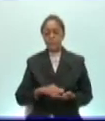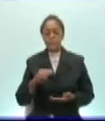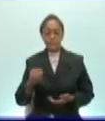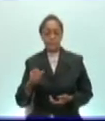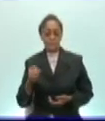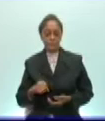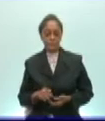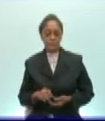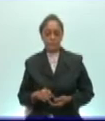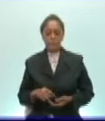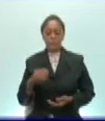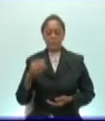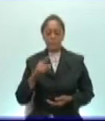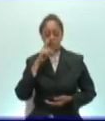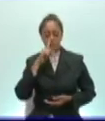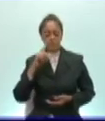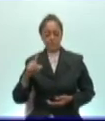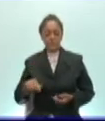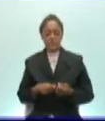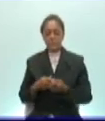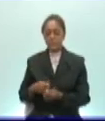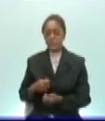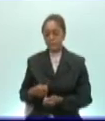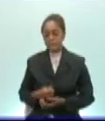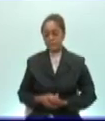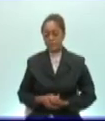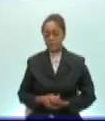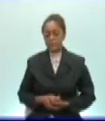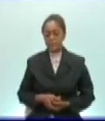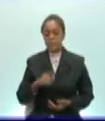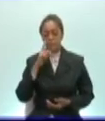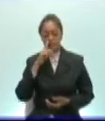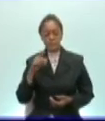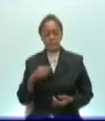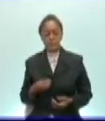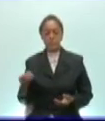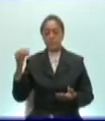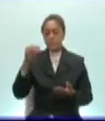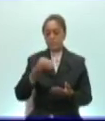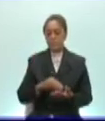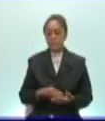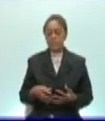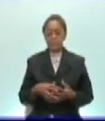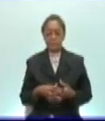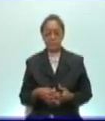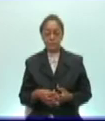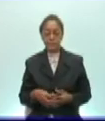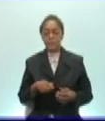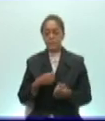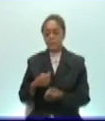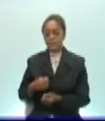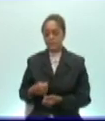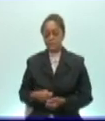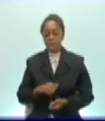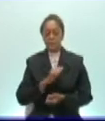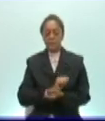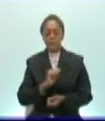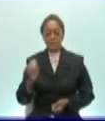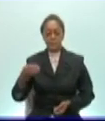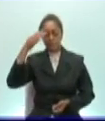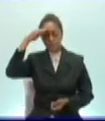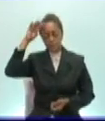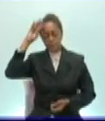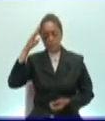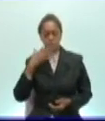tratado de fin de una guerra, porque finalizaba con ello la intervención yanqui y la guerra que libraban los cubanos contra